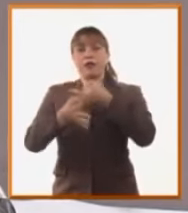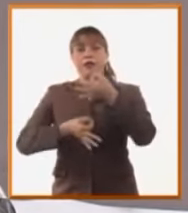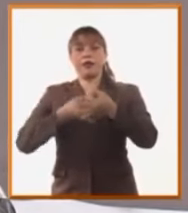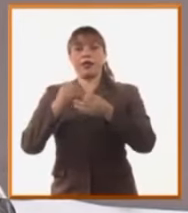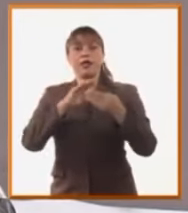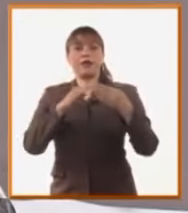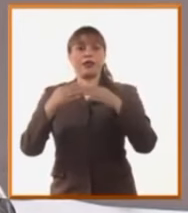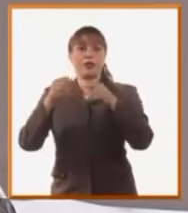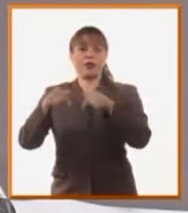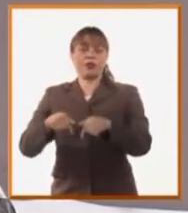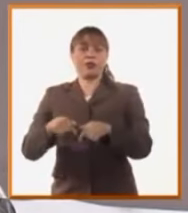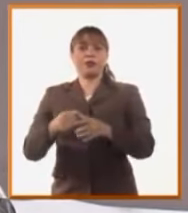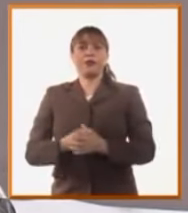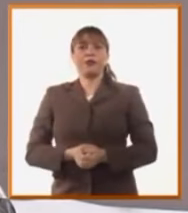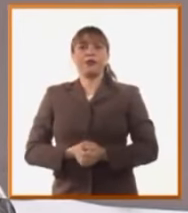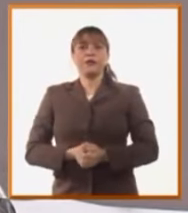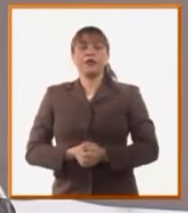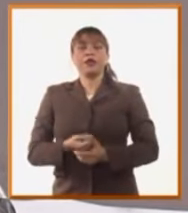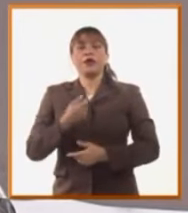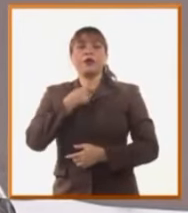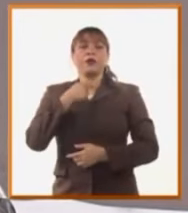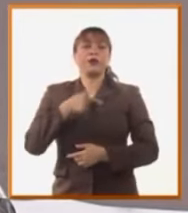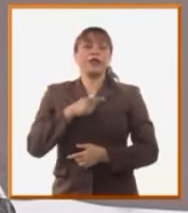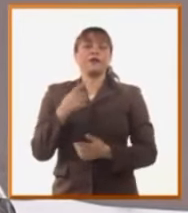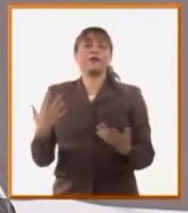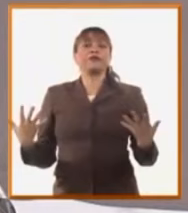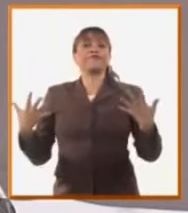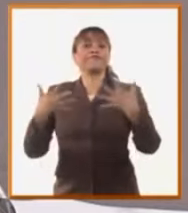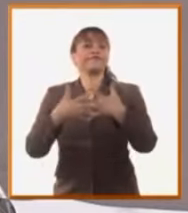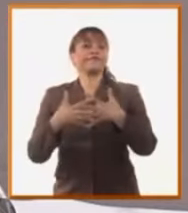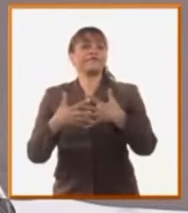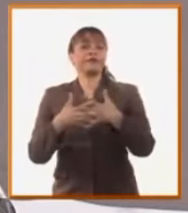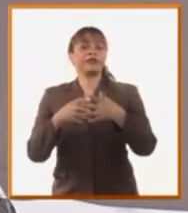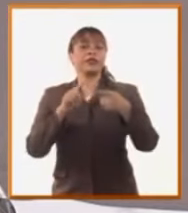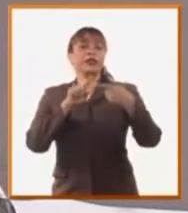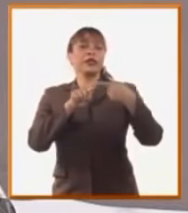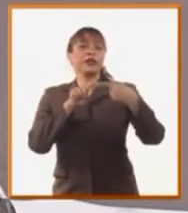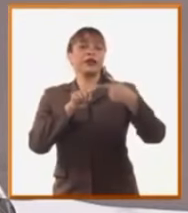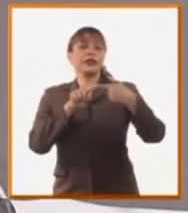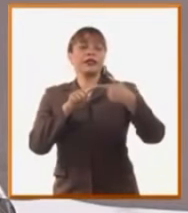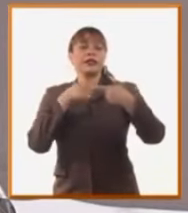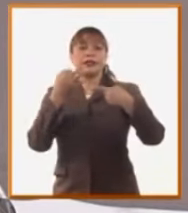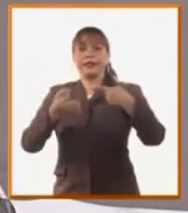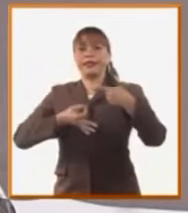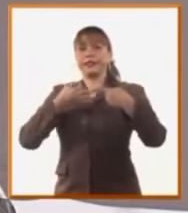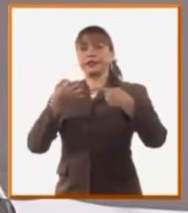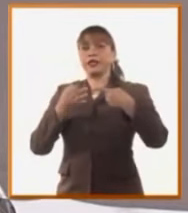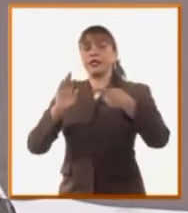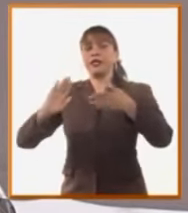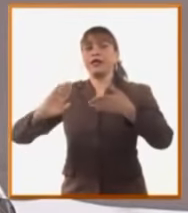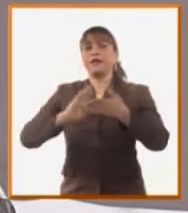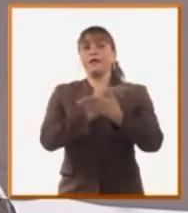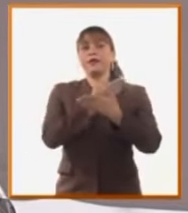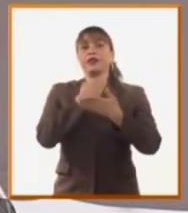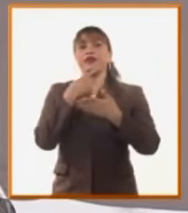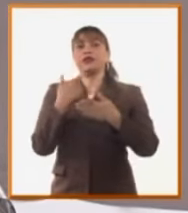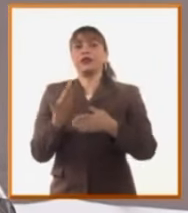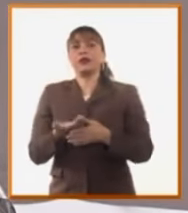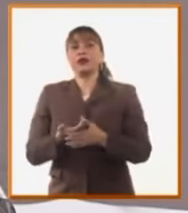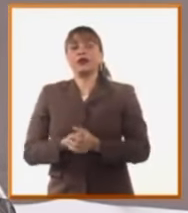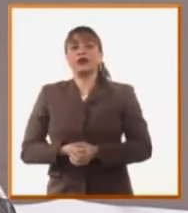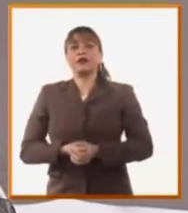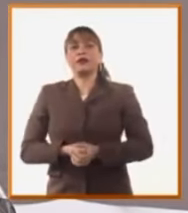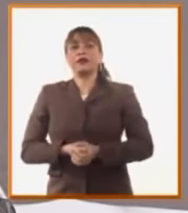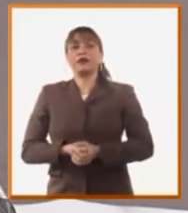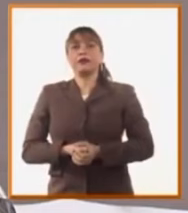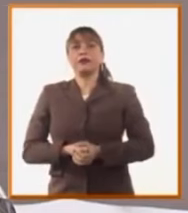debatir Y están lo relacionado con en primer lugar se mencionaba ya la la eliminación de